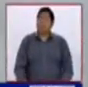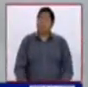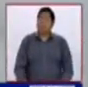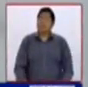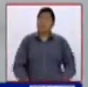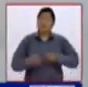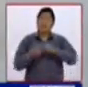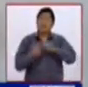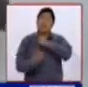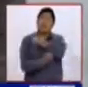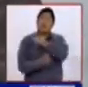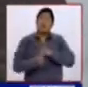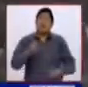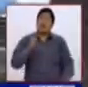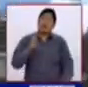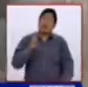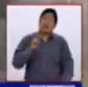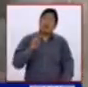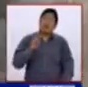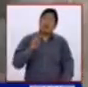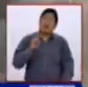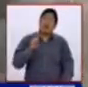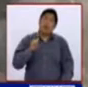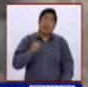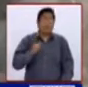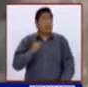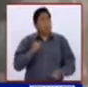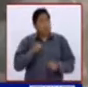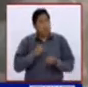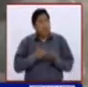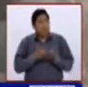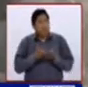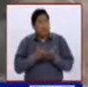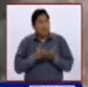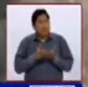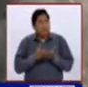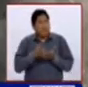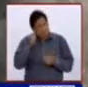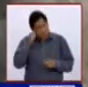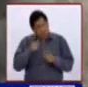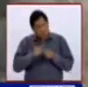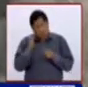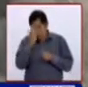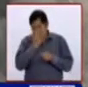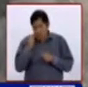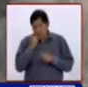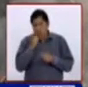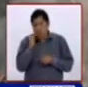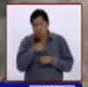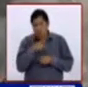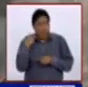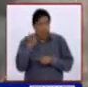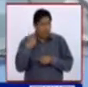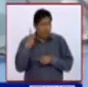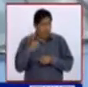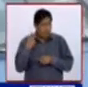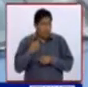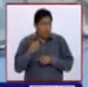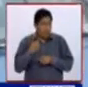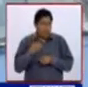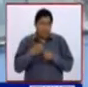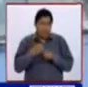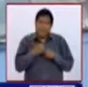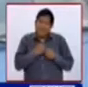Estamos en el puente Avaro. Y la verdad es que nosotros tenemos recuerdos muy bonitos con ella desde siempre. Es